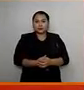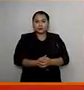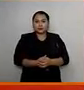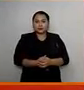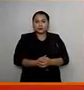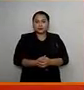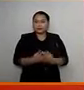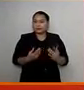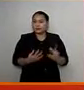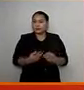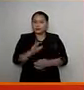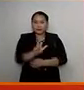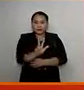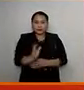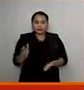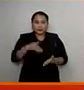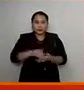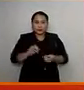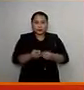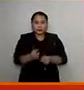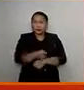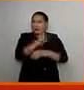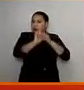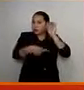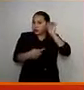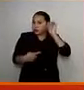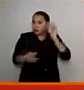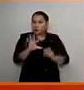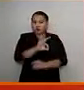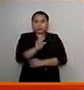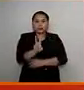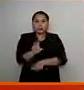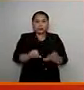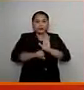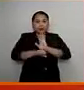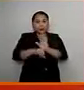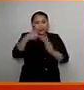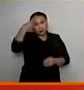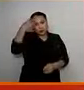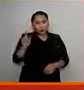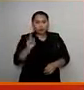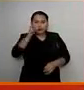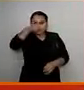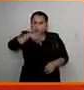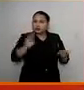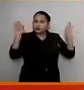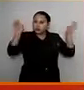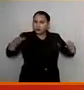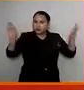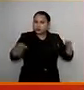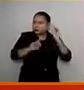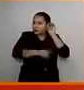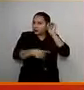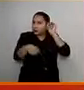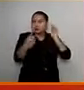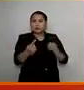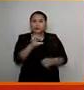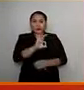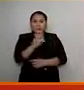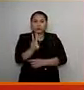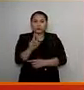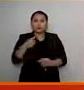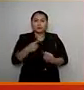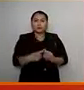Y es el 3. Reitero, número ganador de la diaria 92 con su símbolo de sueños águila. Y para más uno es el